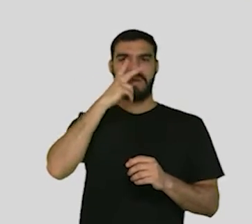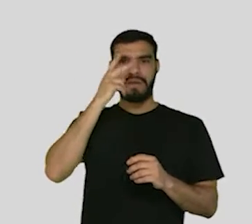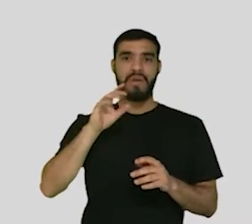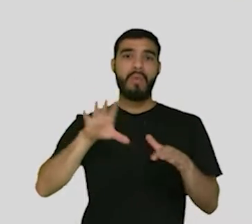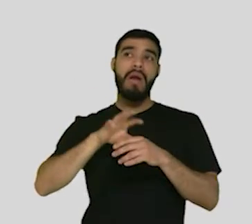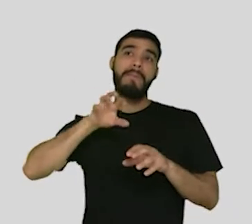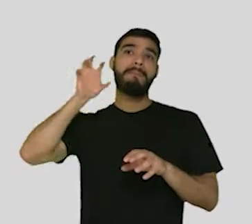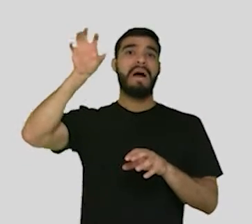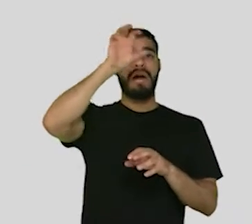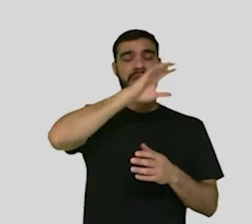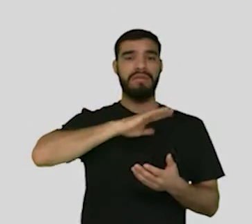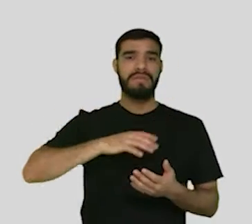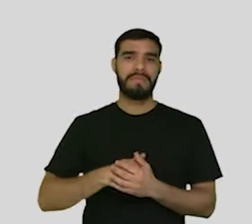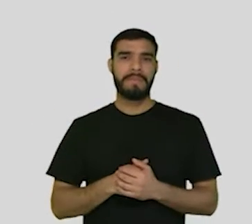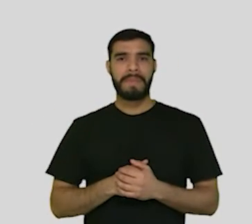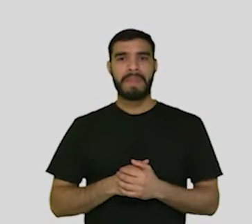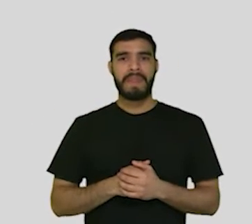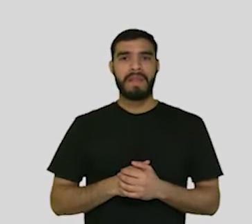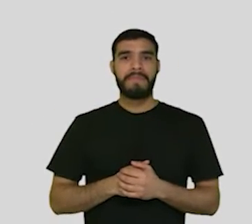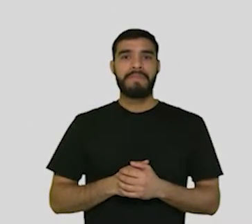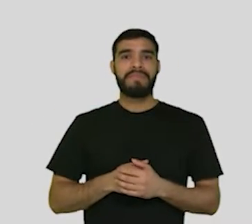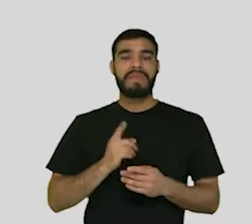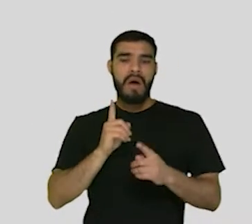o cambiata ha amogotu ve getambae.